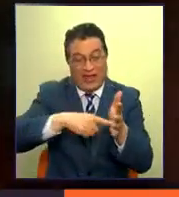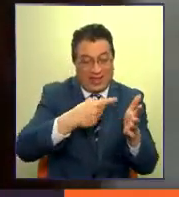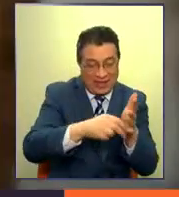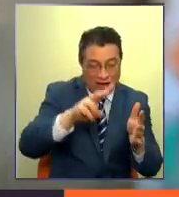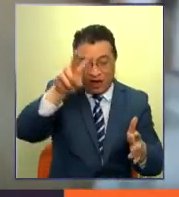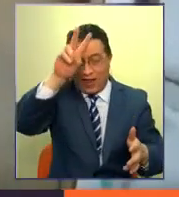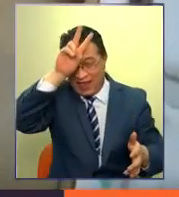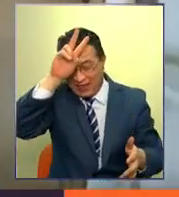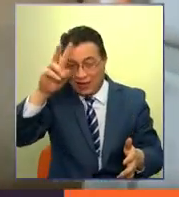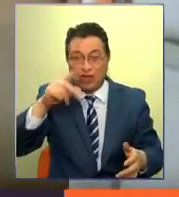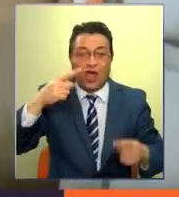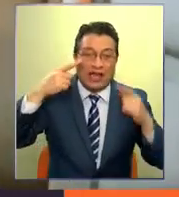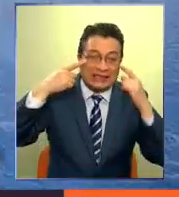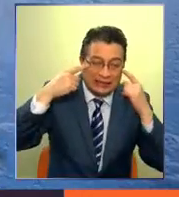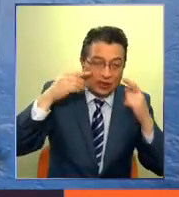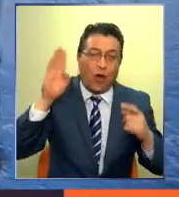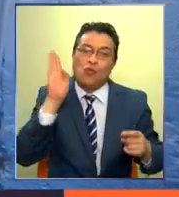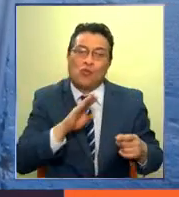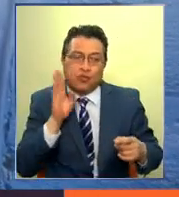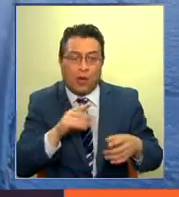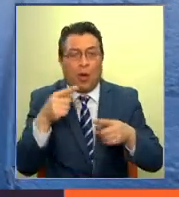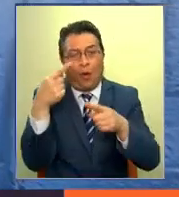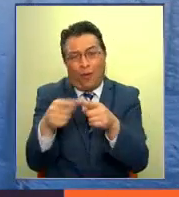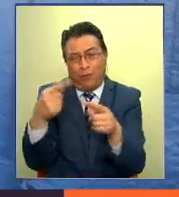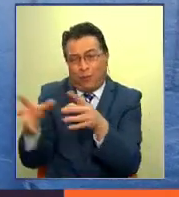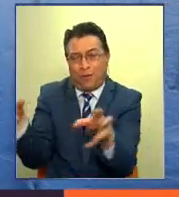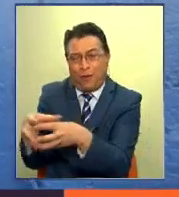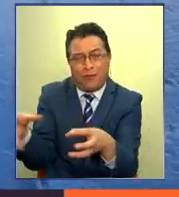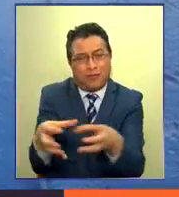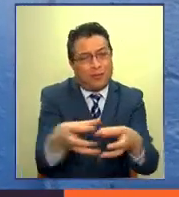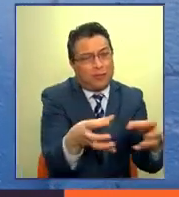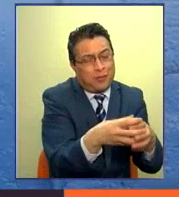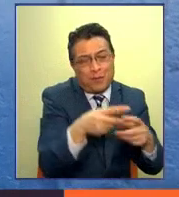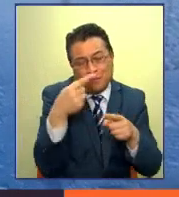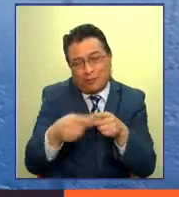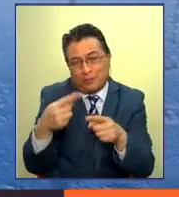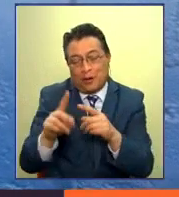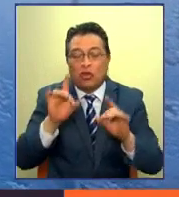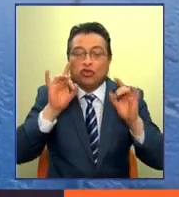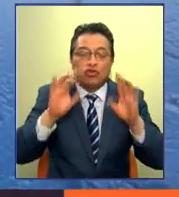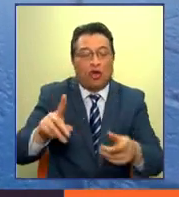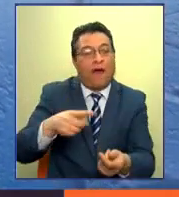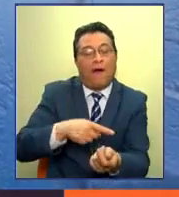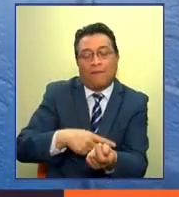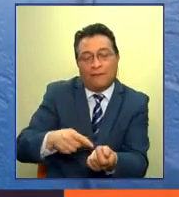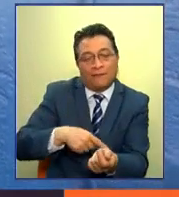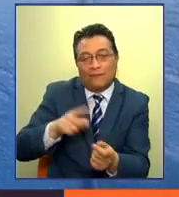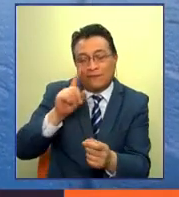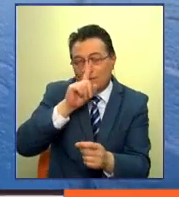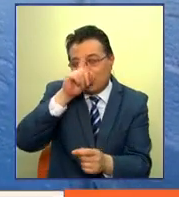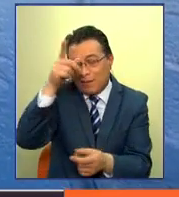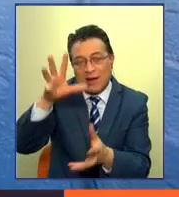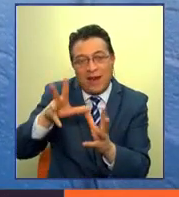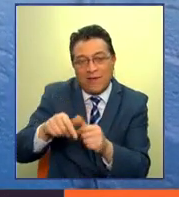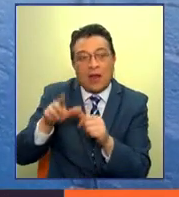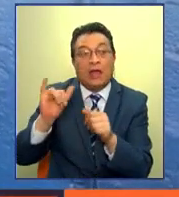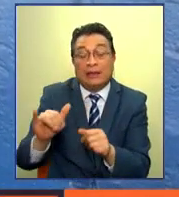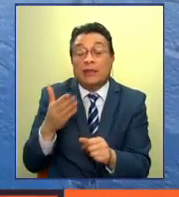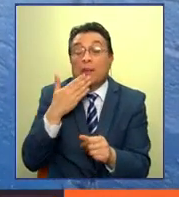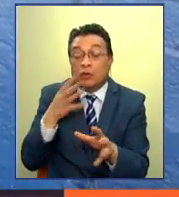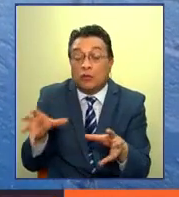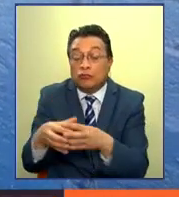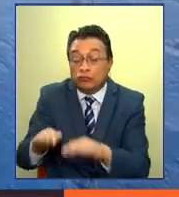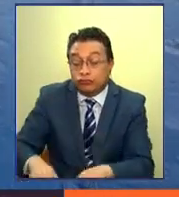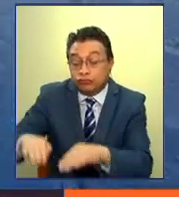chinos, morenos, en fin, son más de 60, no solo está ligado a una tradición familiar, sino que también al sector donde